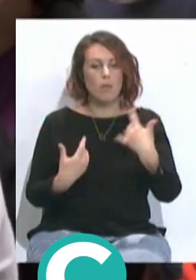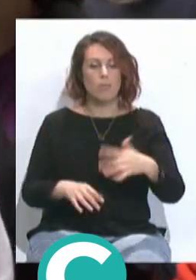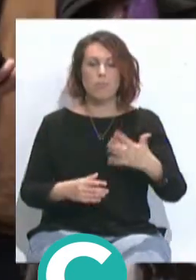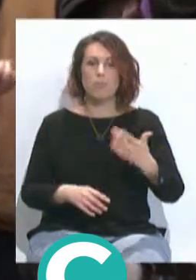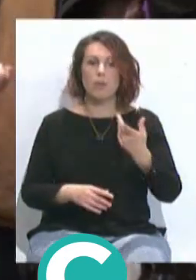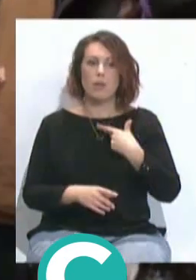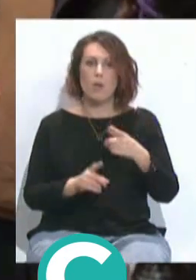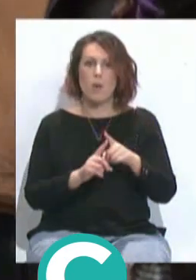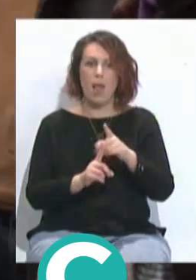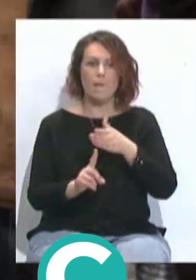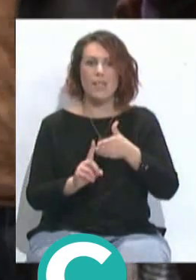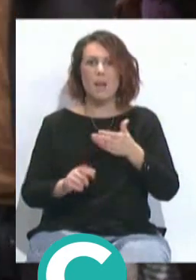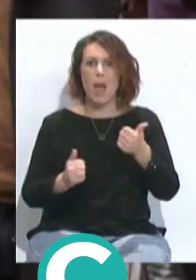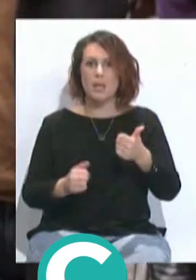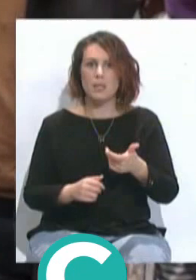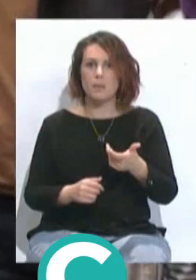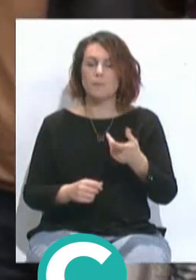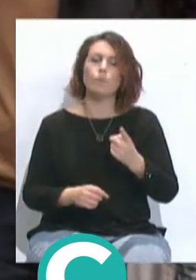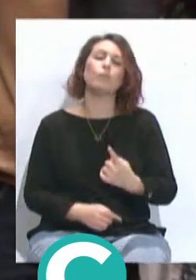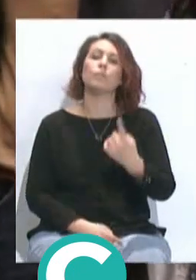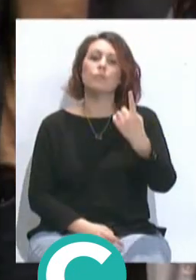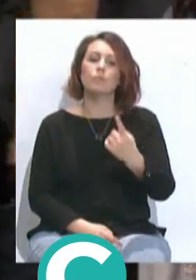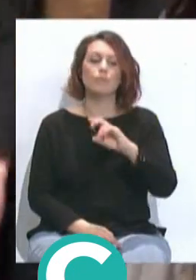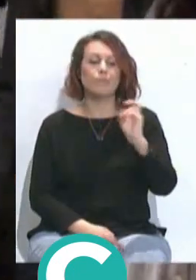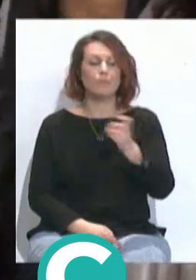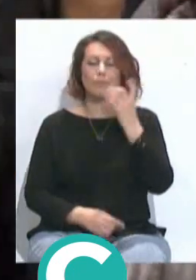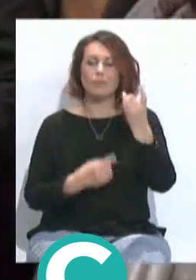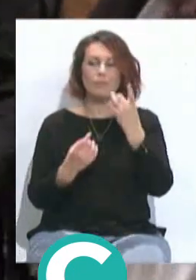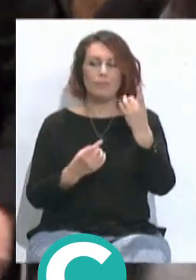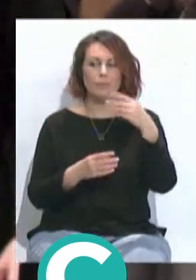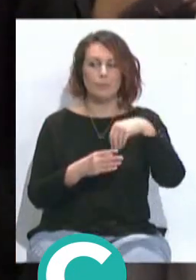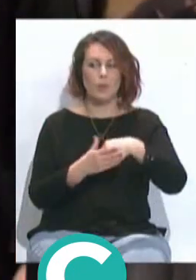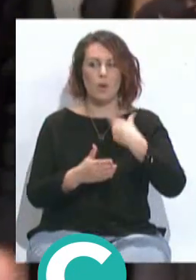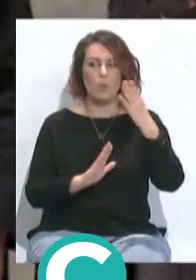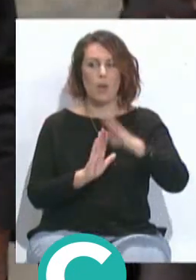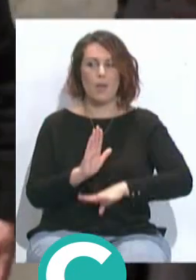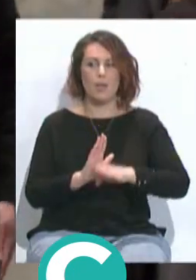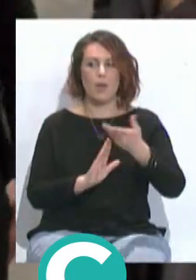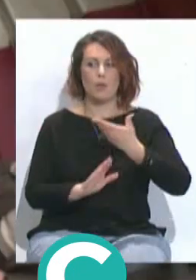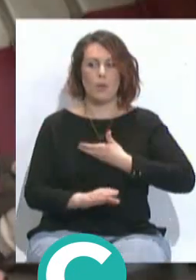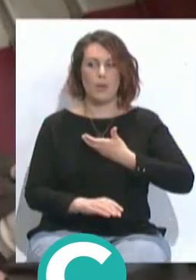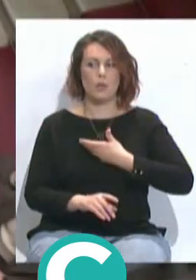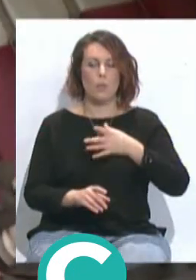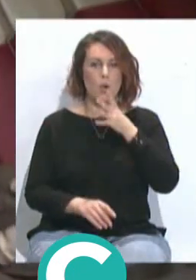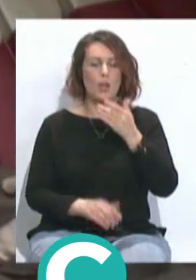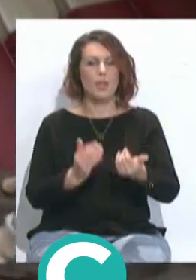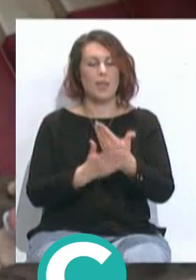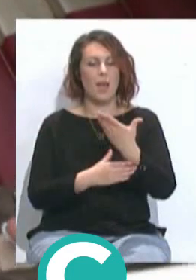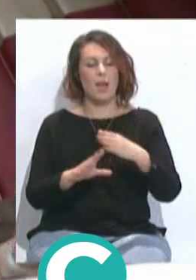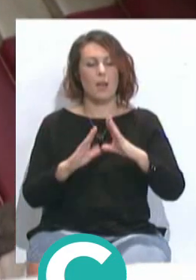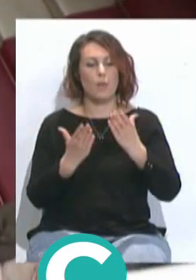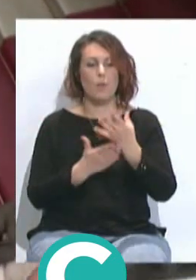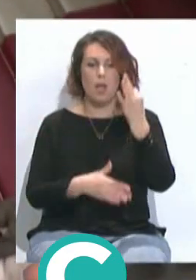y de forma mucho más ofensiva. Esta ha sido una de las diversas actividades dentro de la programación del Ayuntamiento con motivo del Día